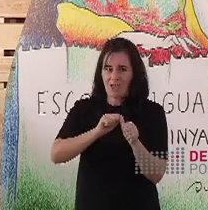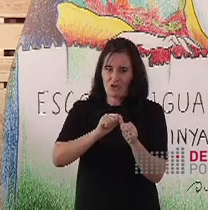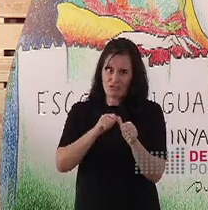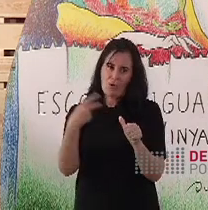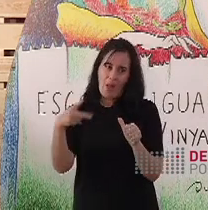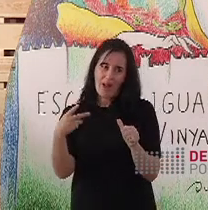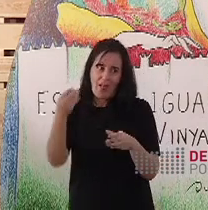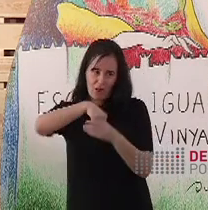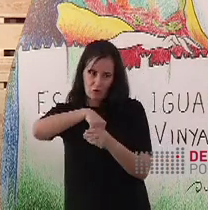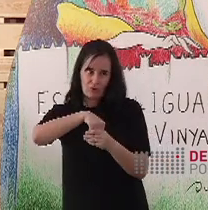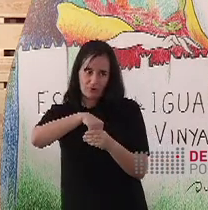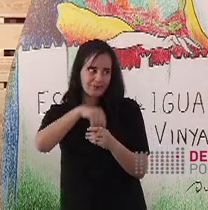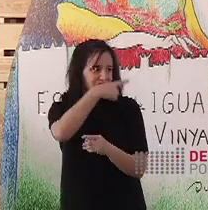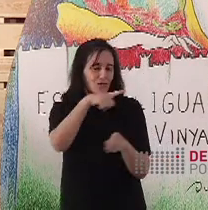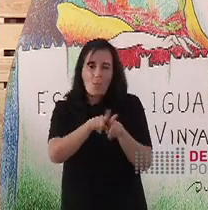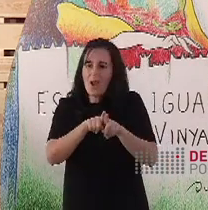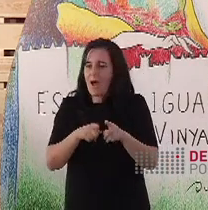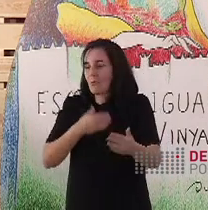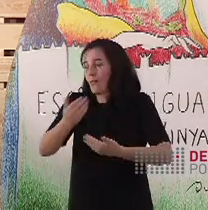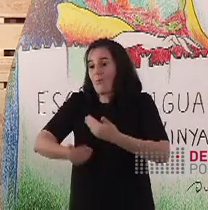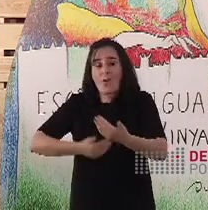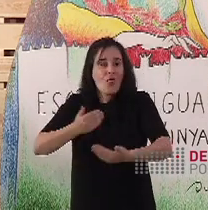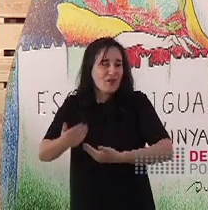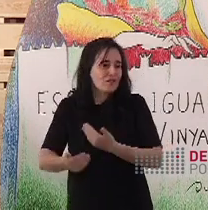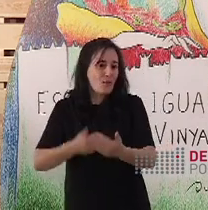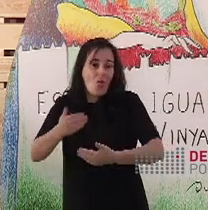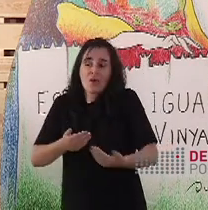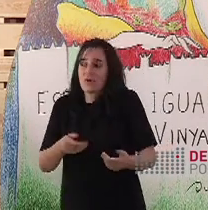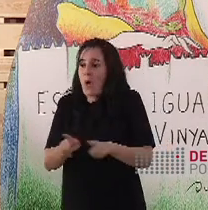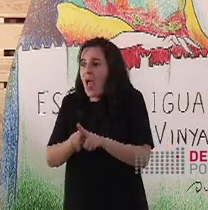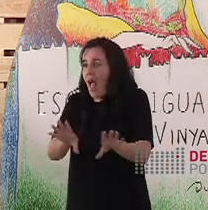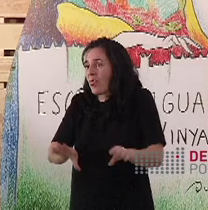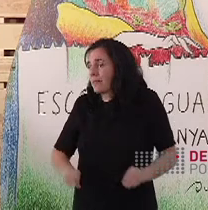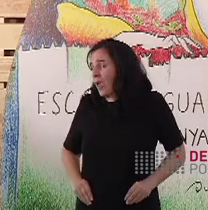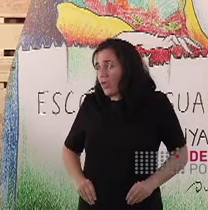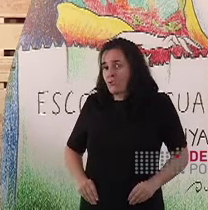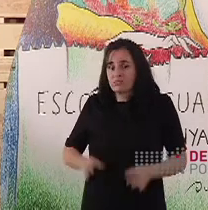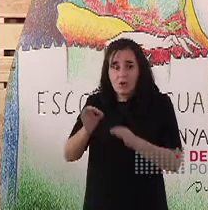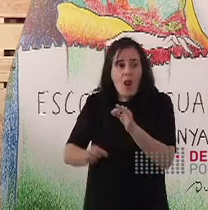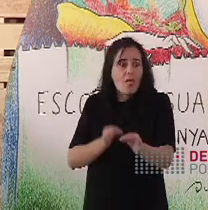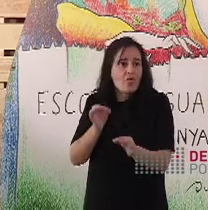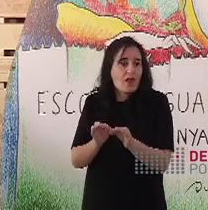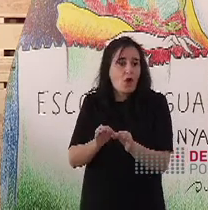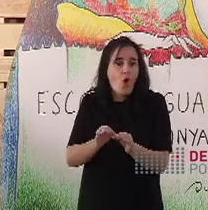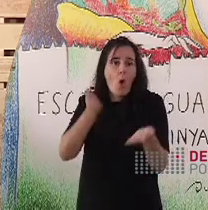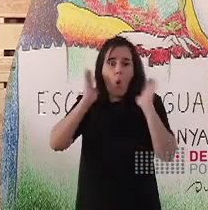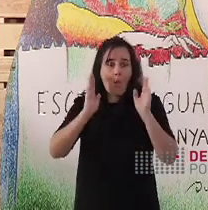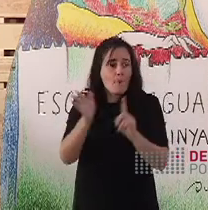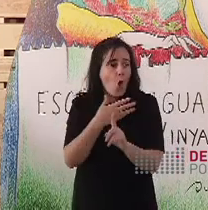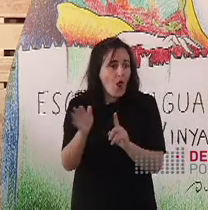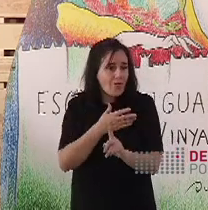todo un proceso. Hai un proceso de asimilación neste ciclo de violencia que ten moito que ver con toda